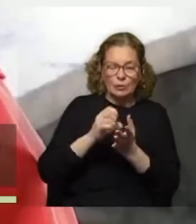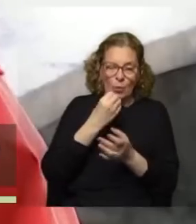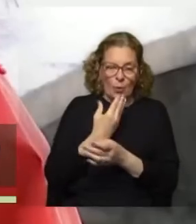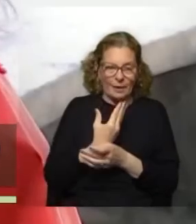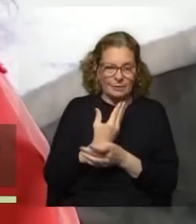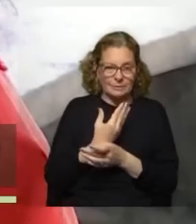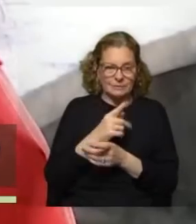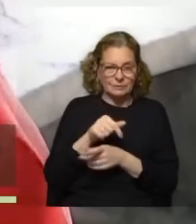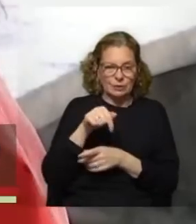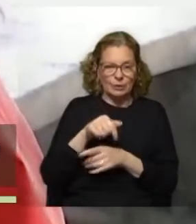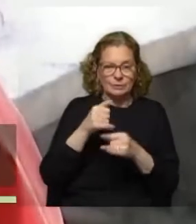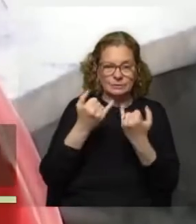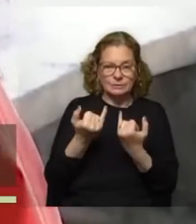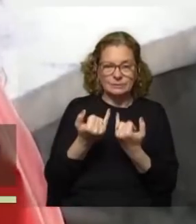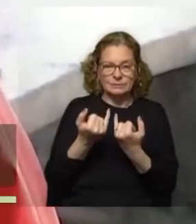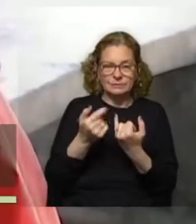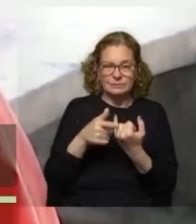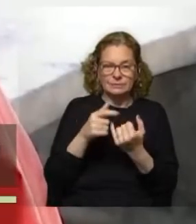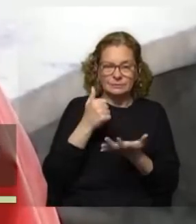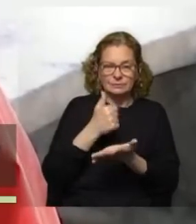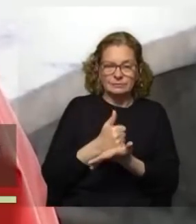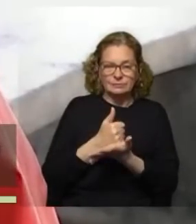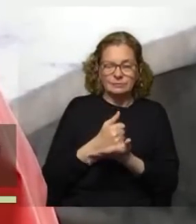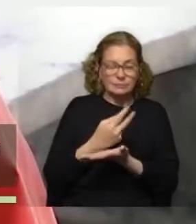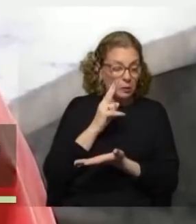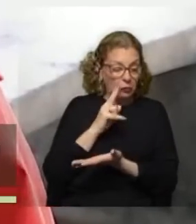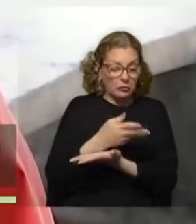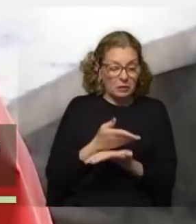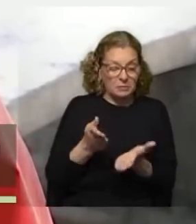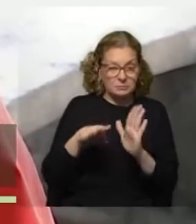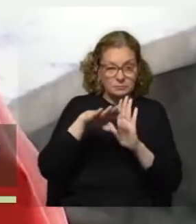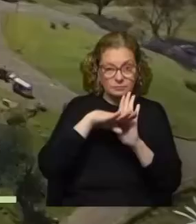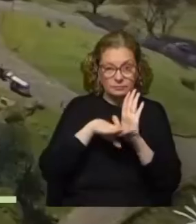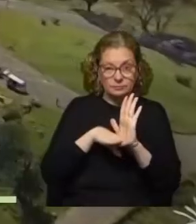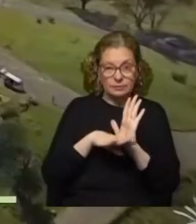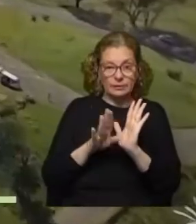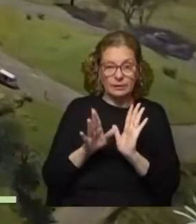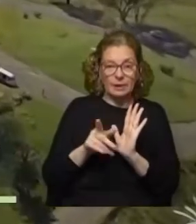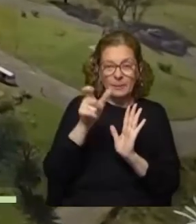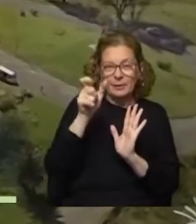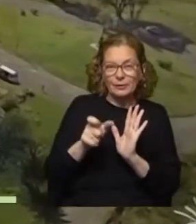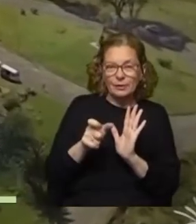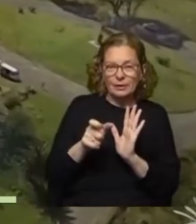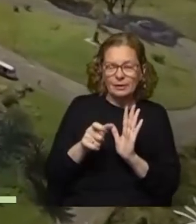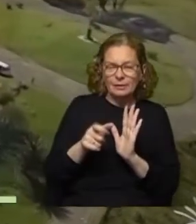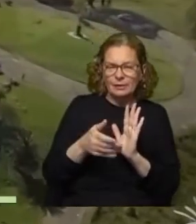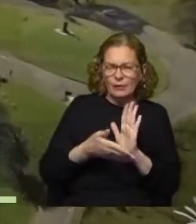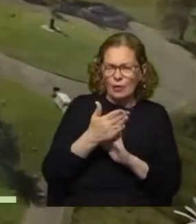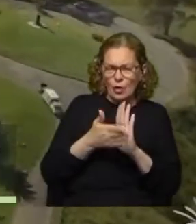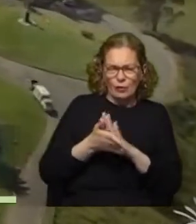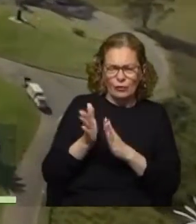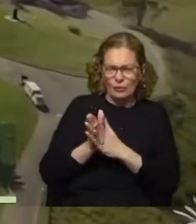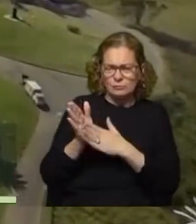y hoy en día eso como que no está tan reflejado no en la planificación urbana las personas se han ido mucho a las periferias